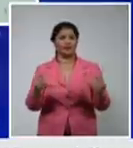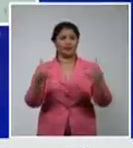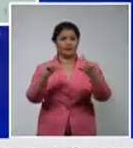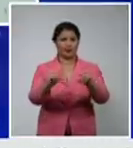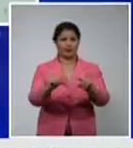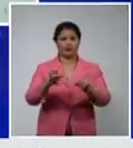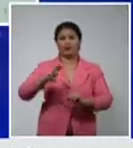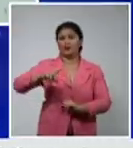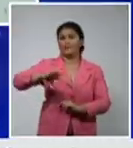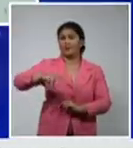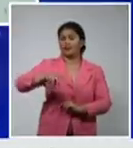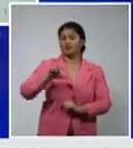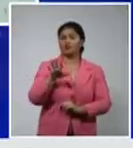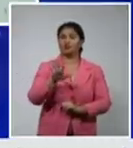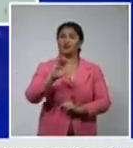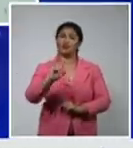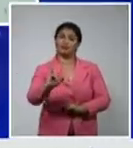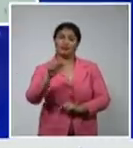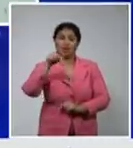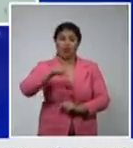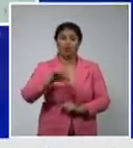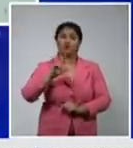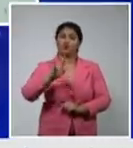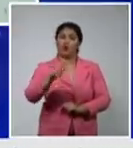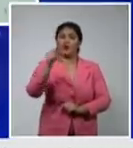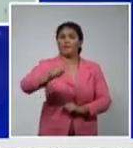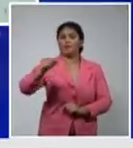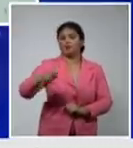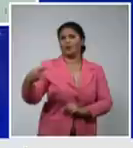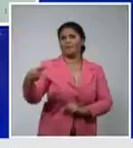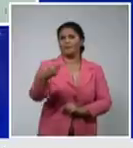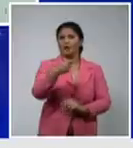56 casos, 9 menos que la jornada